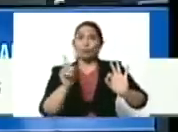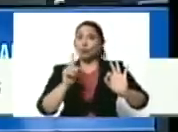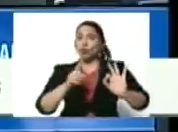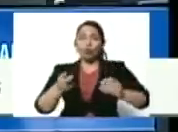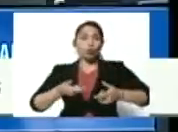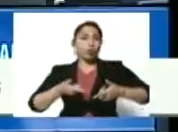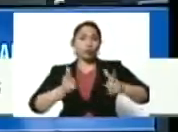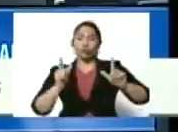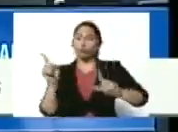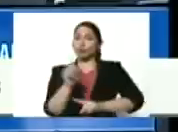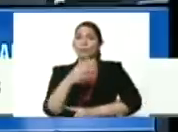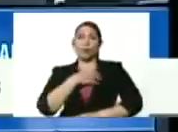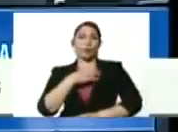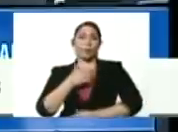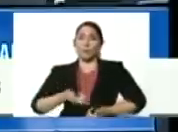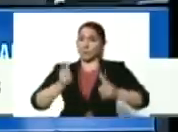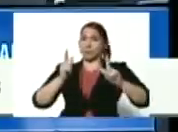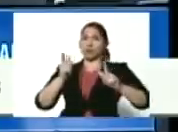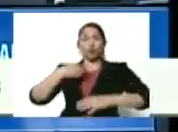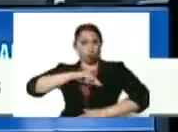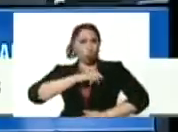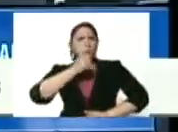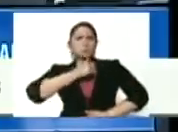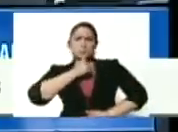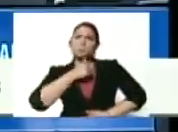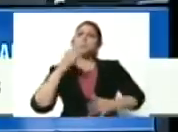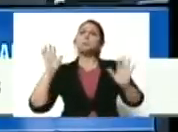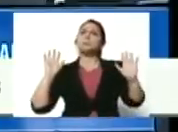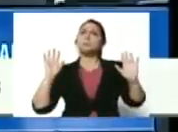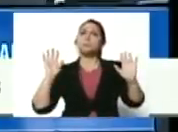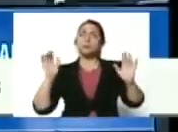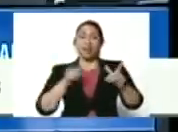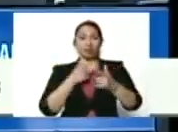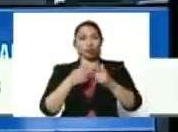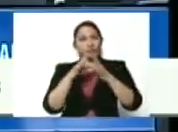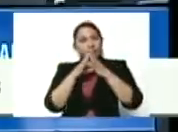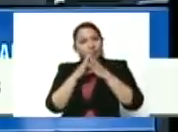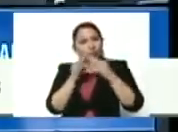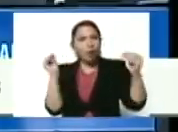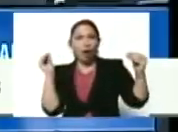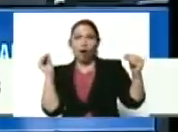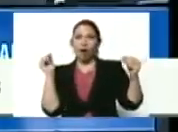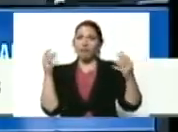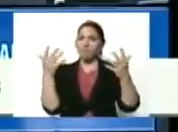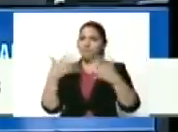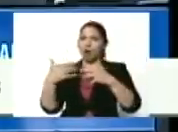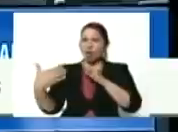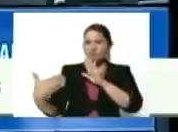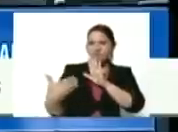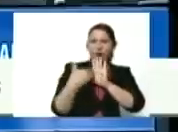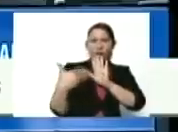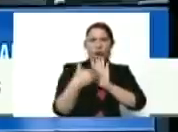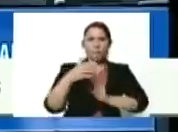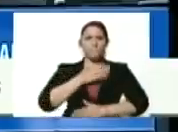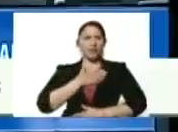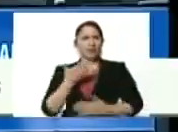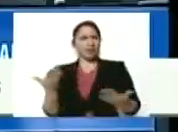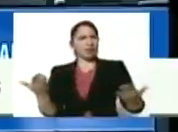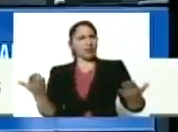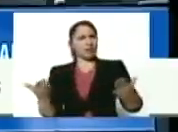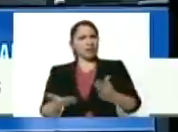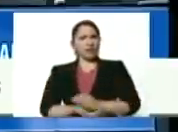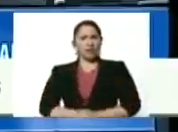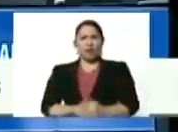permitirlo, como hemos resistido, entonces toda la batería va contra Maduro.